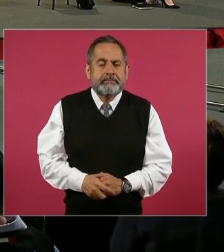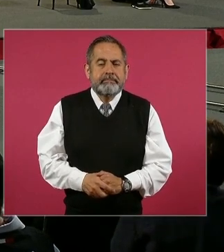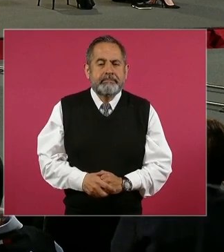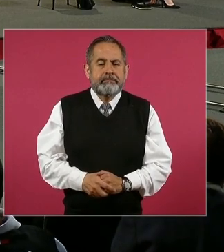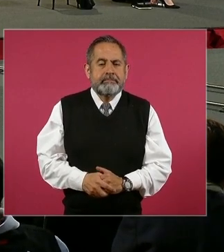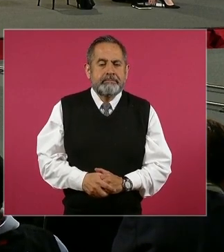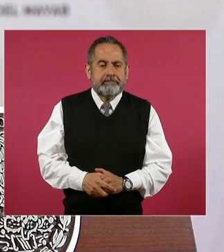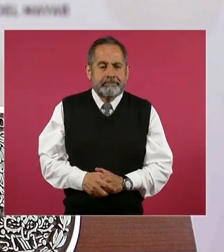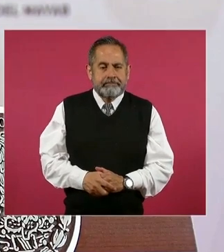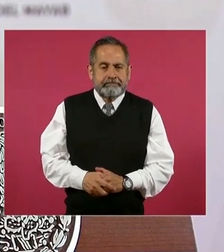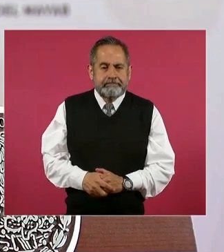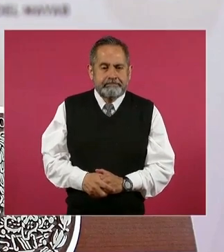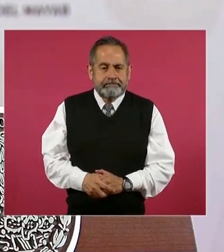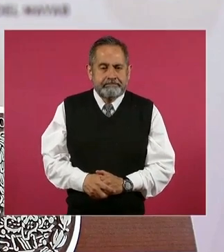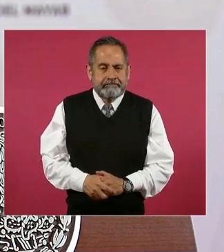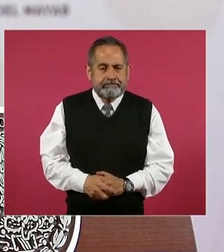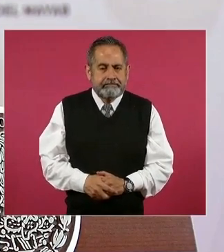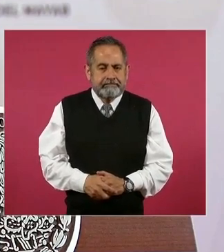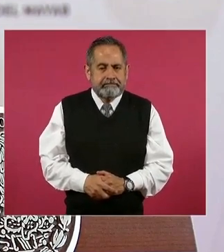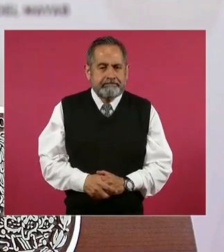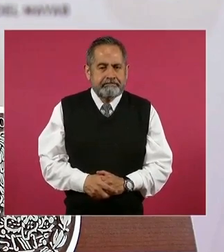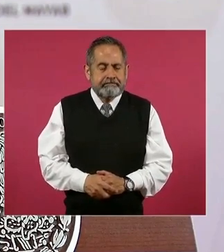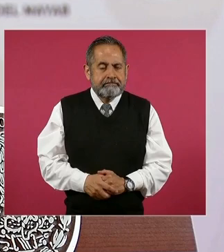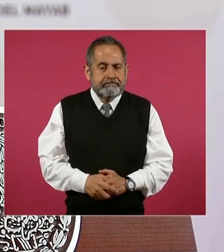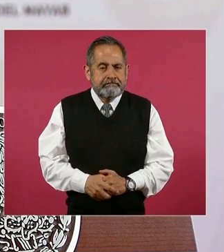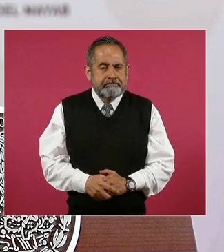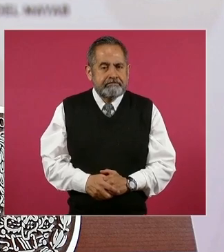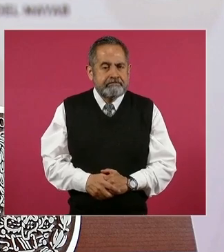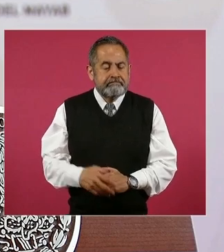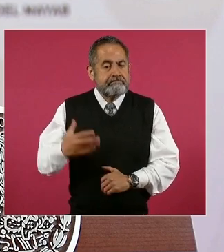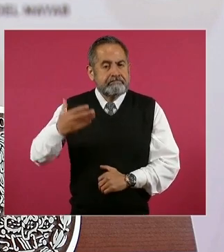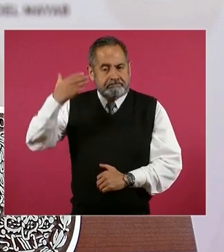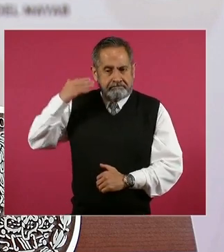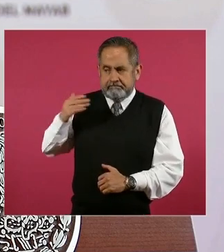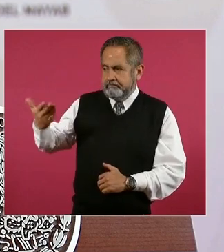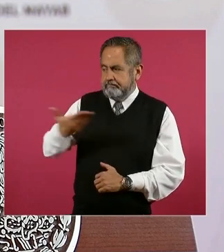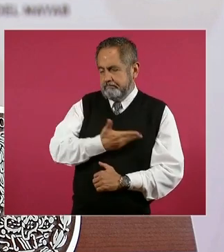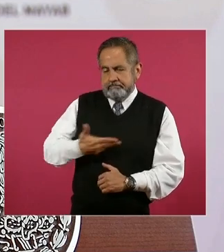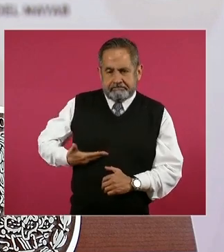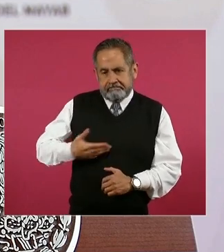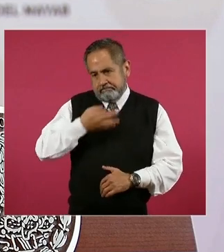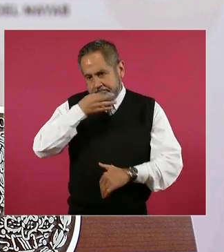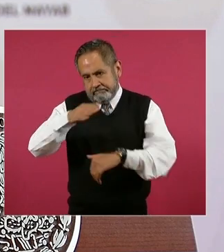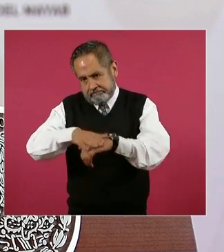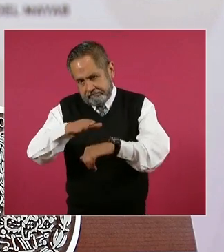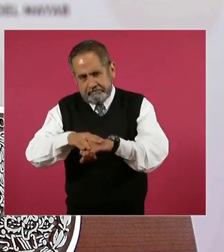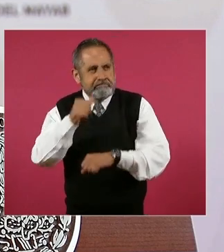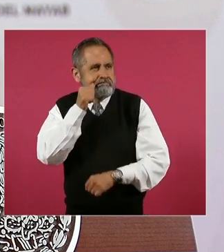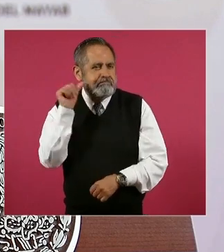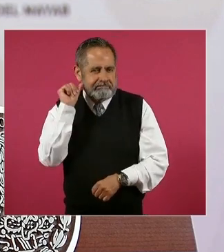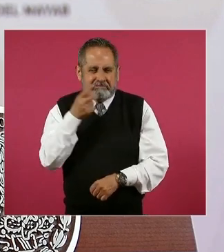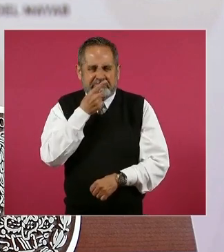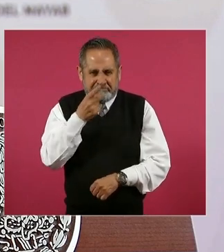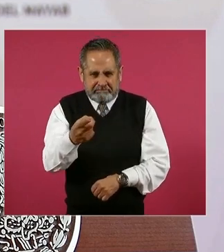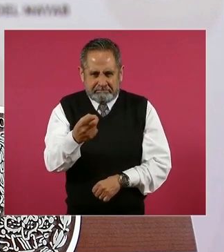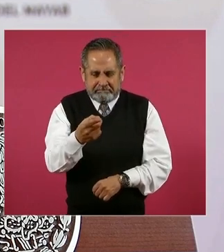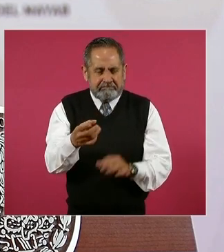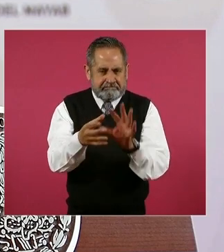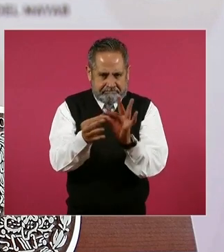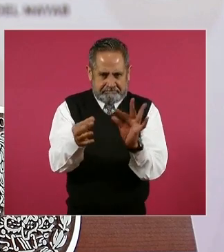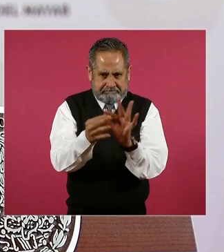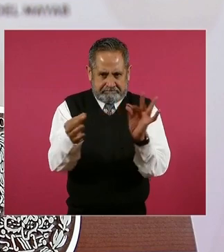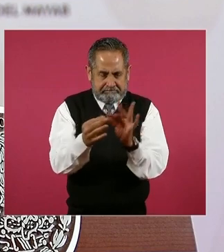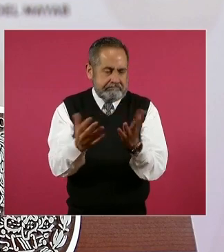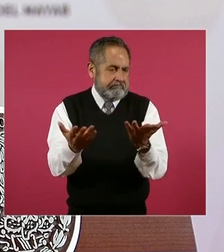como había anticipado el presidente ayer